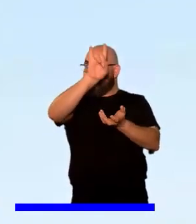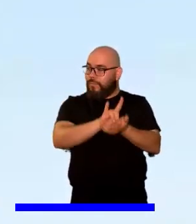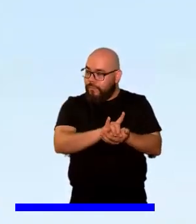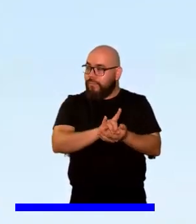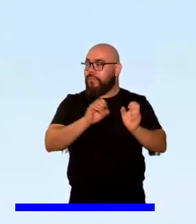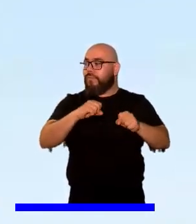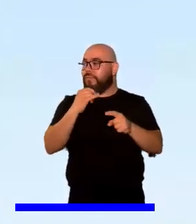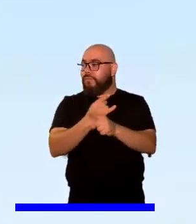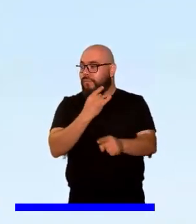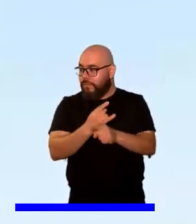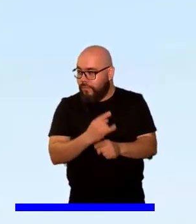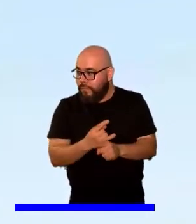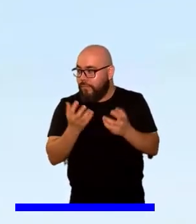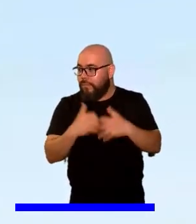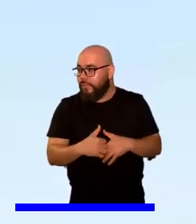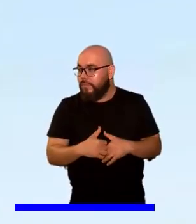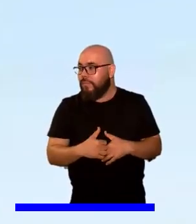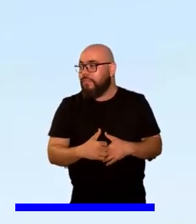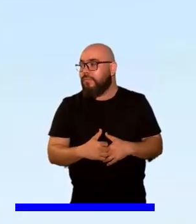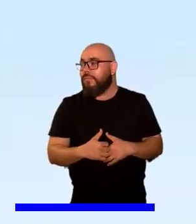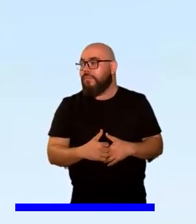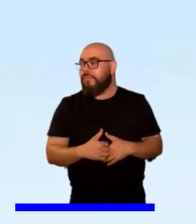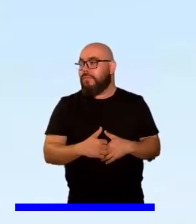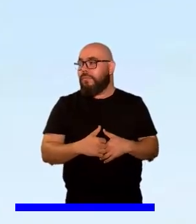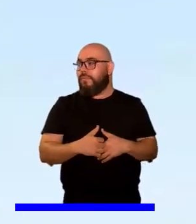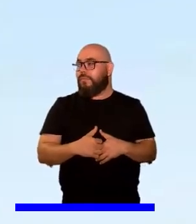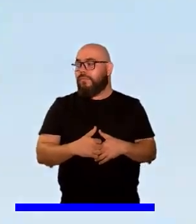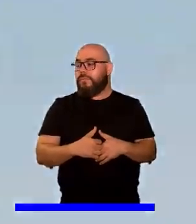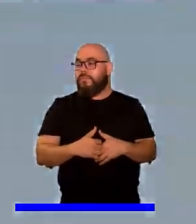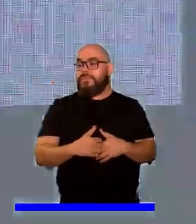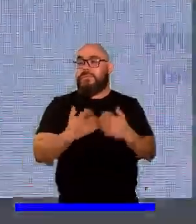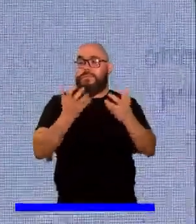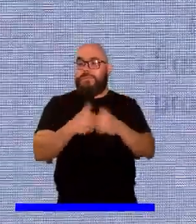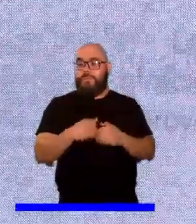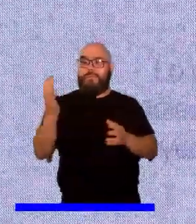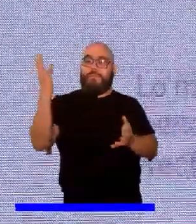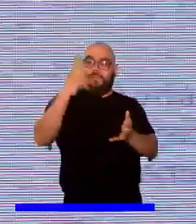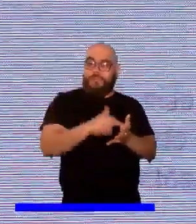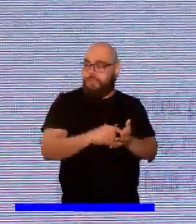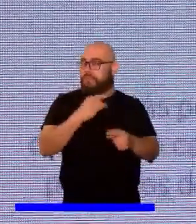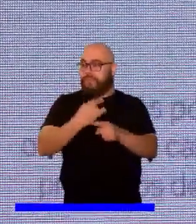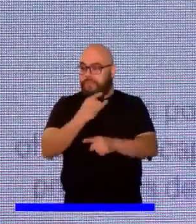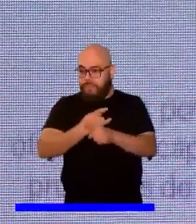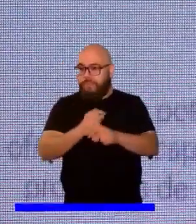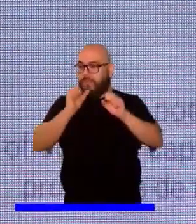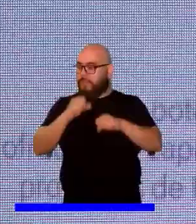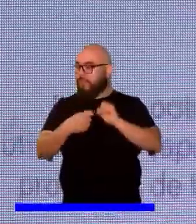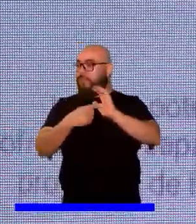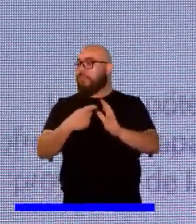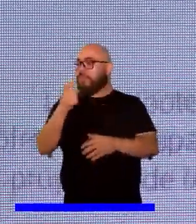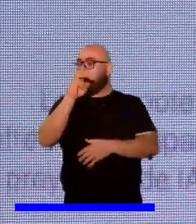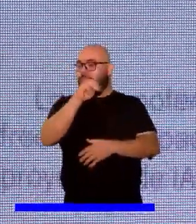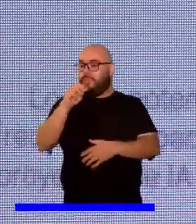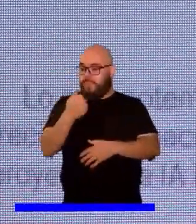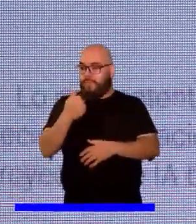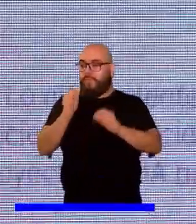utilizar dentro de sus máquinas, si la máquina les da, que ese es otro punto, pero que lo pueden utilizar y lo pueden amoldar a sus necesidades.